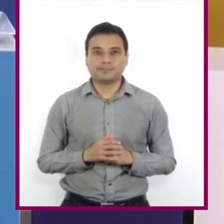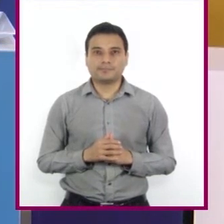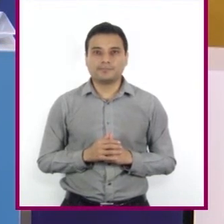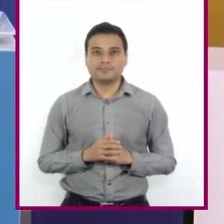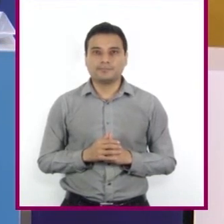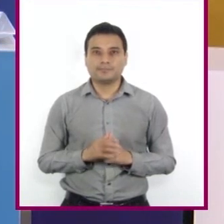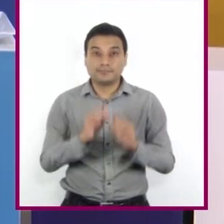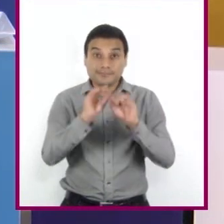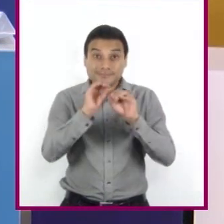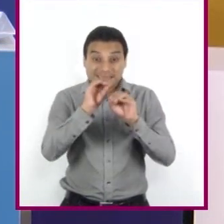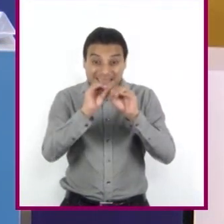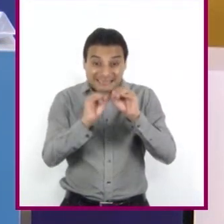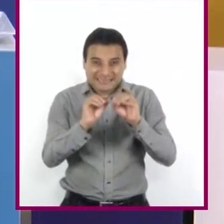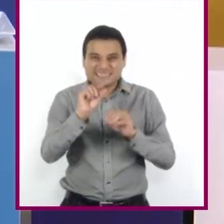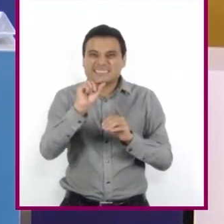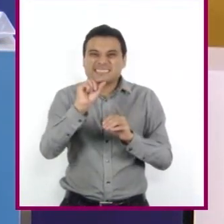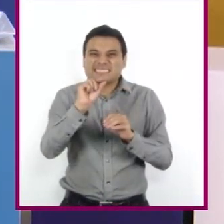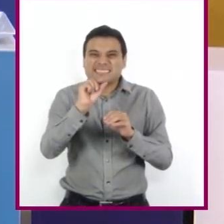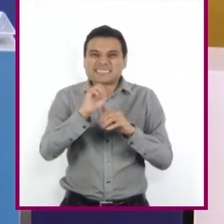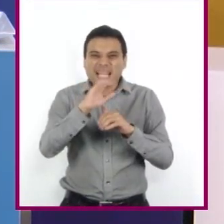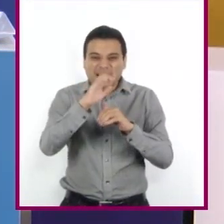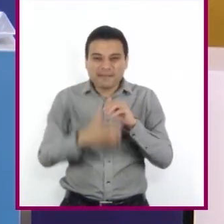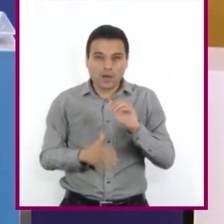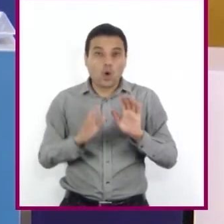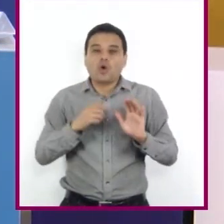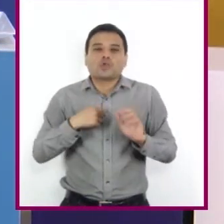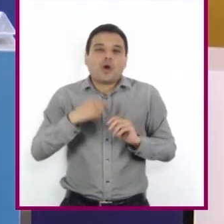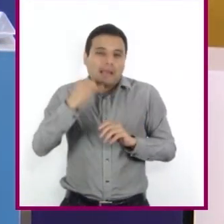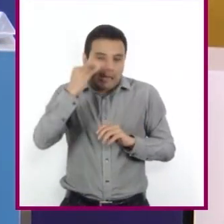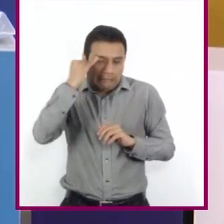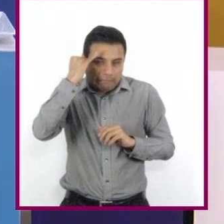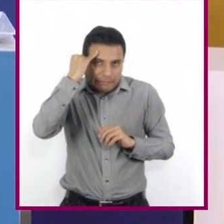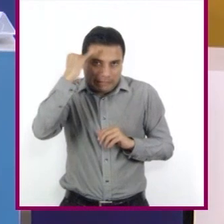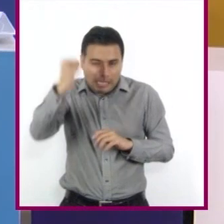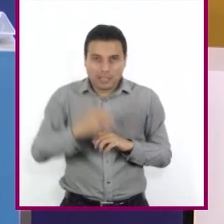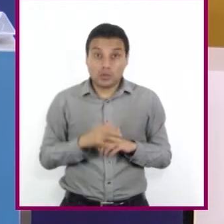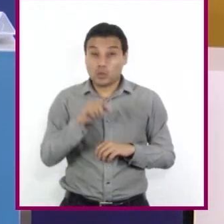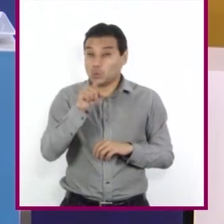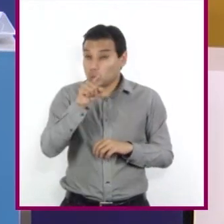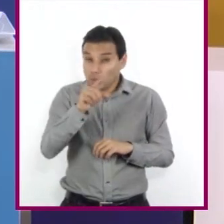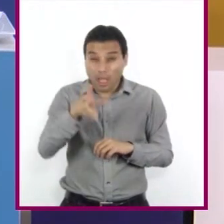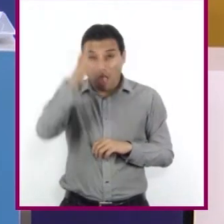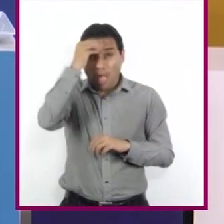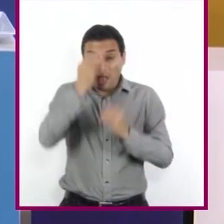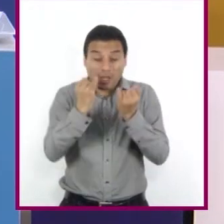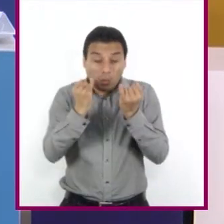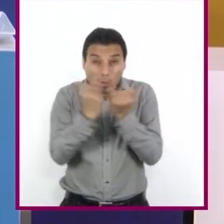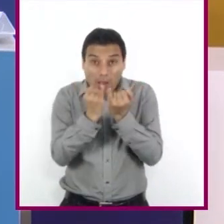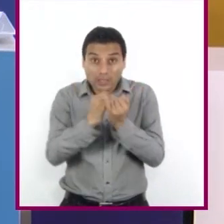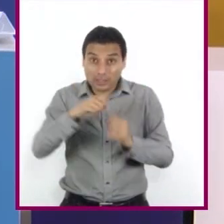Espérame, ya casi terminamos. Recuerden que también esto es solo una idea, no necesariamente tienen que ser con semillas.